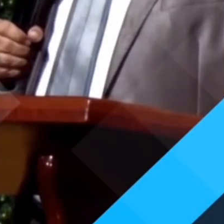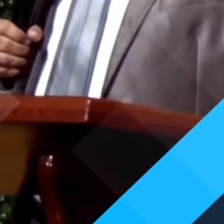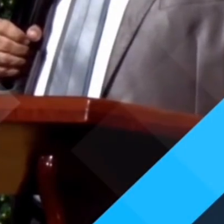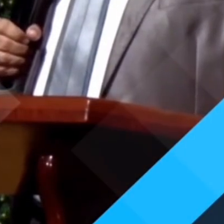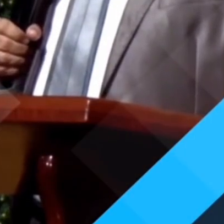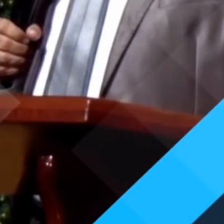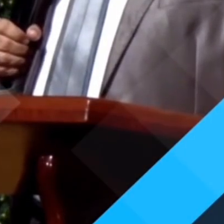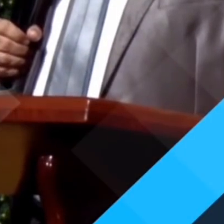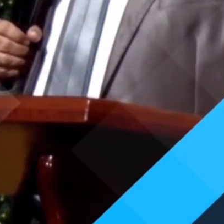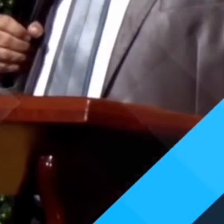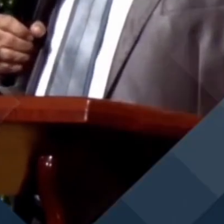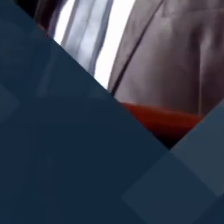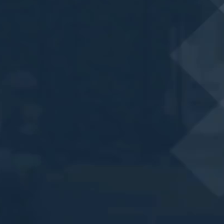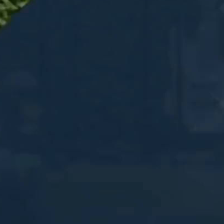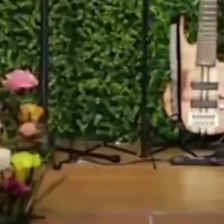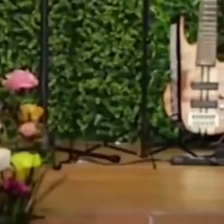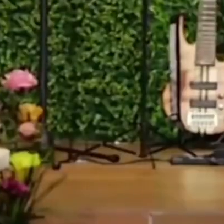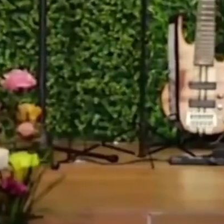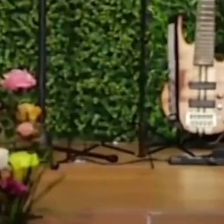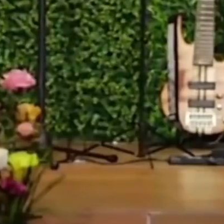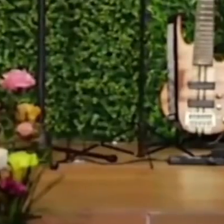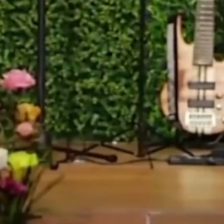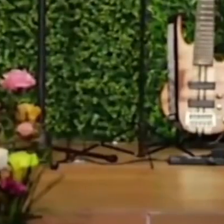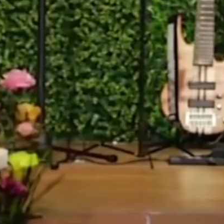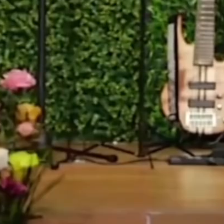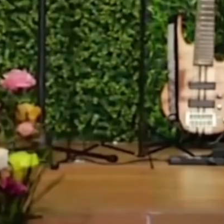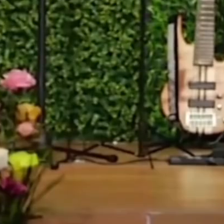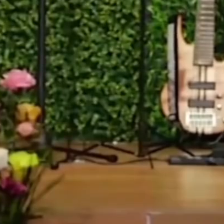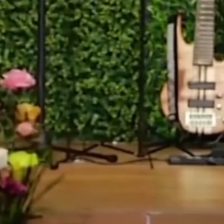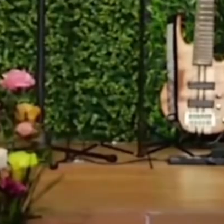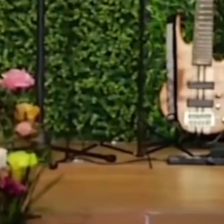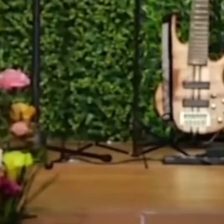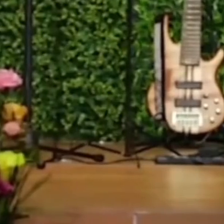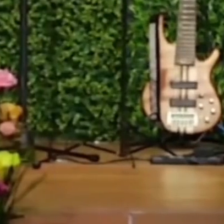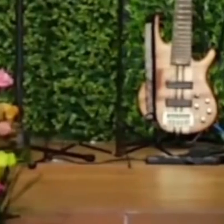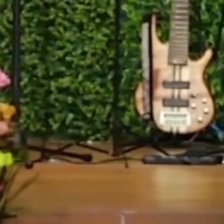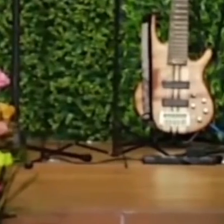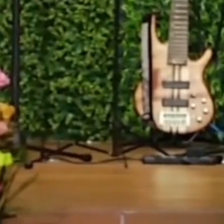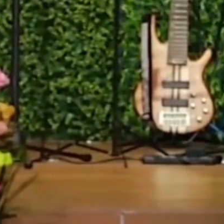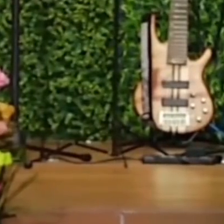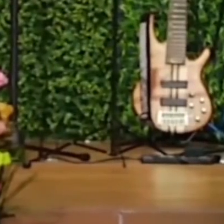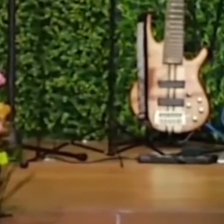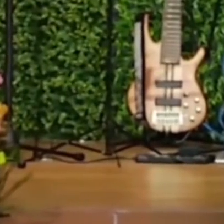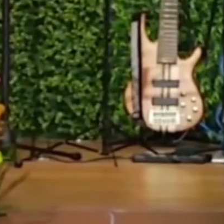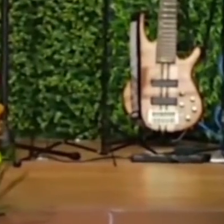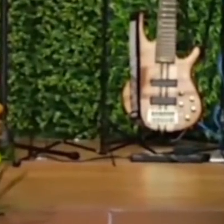Ministerios Ebenezer presentó La Biblia, Palabra Infalible,